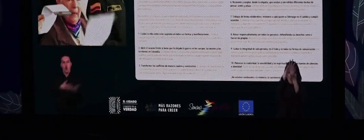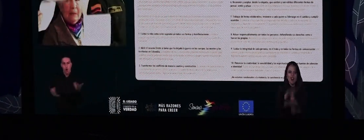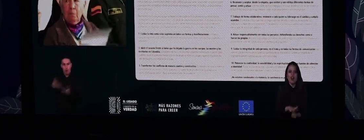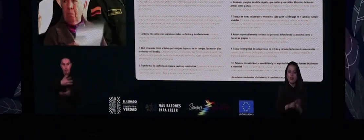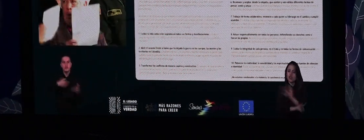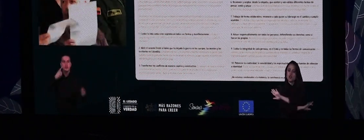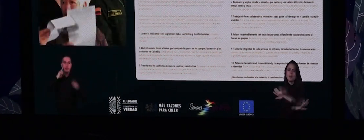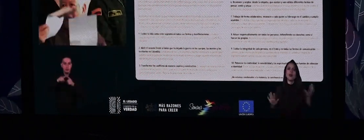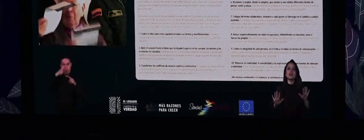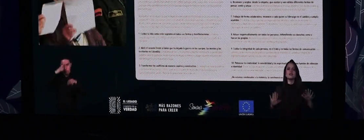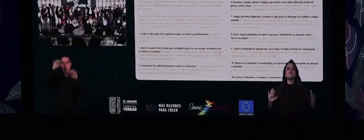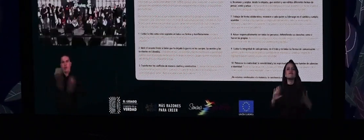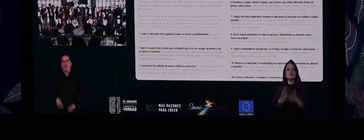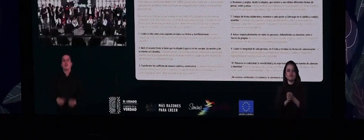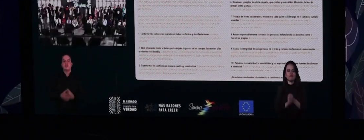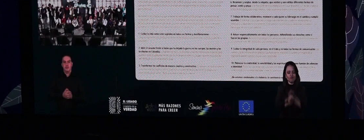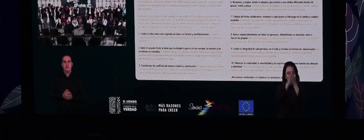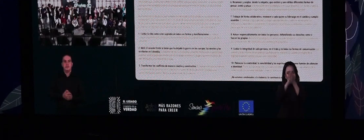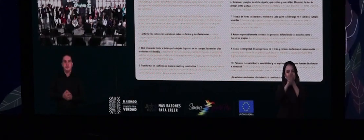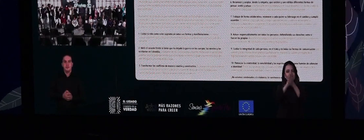es posible.